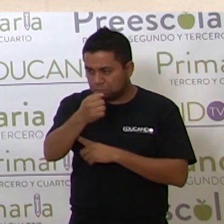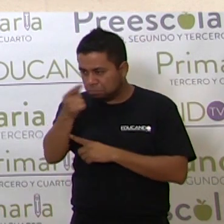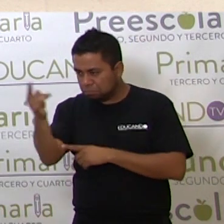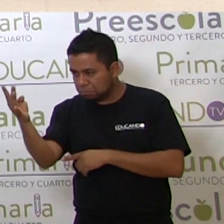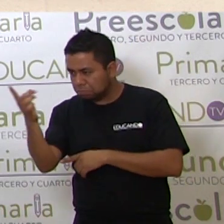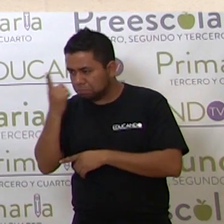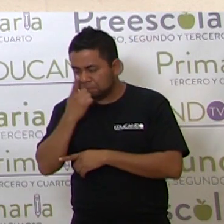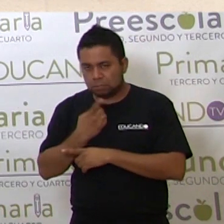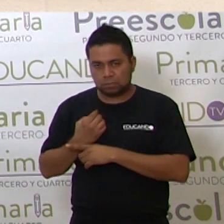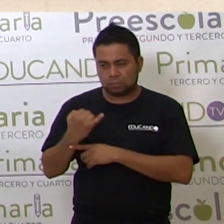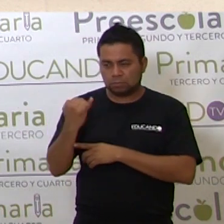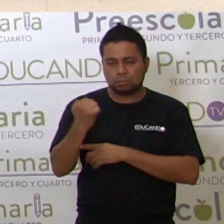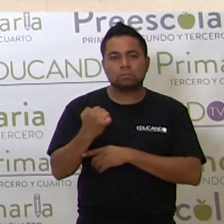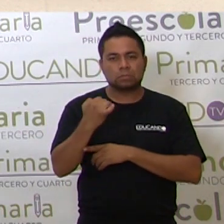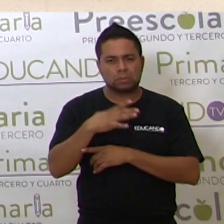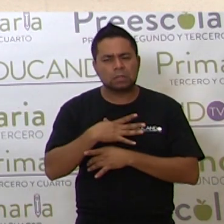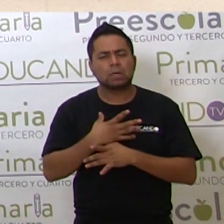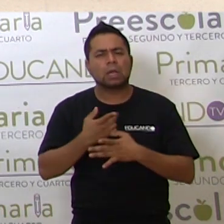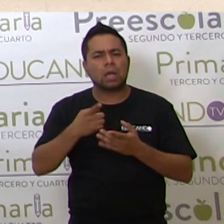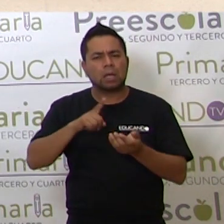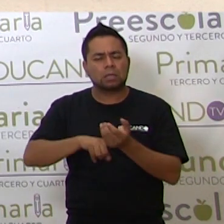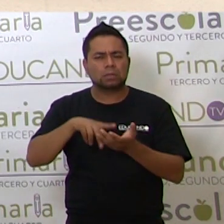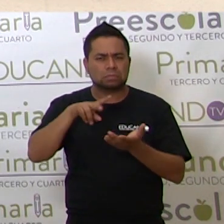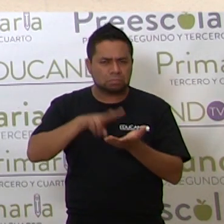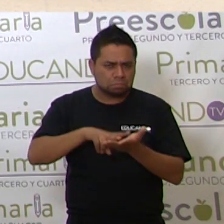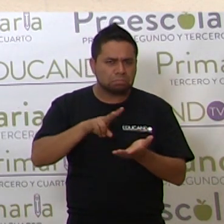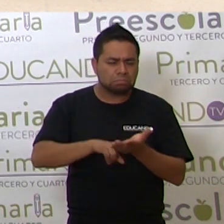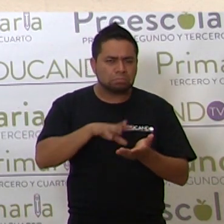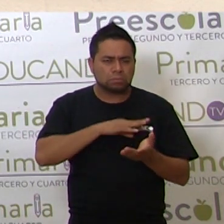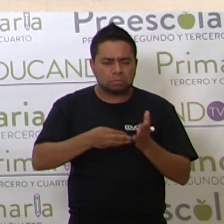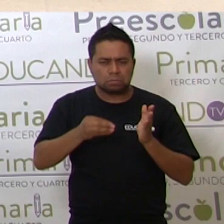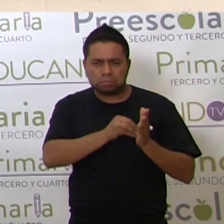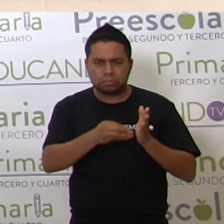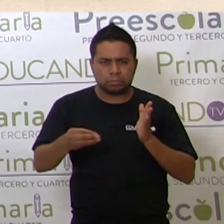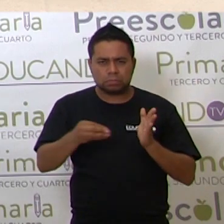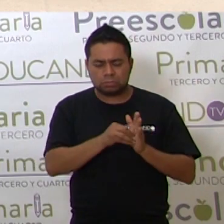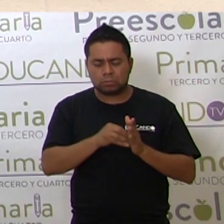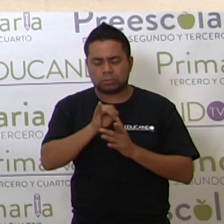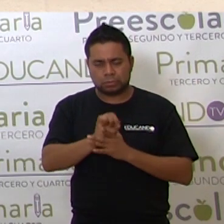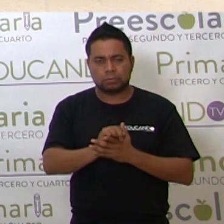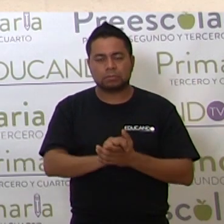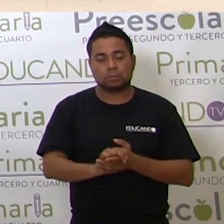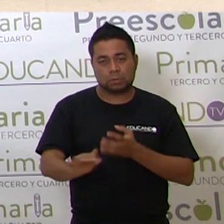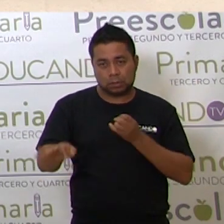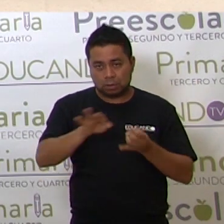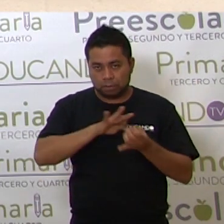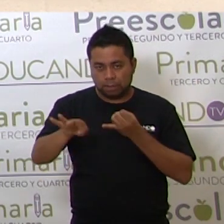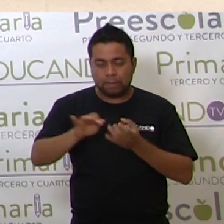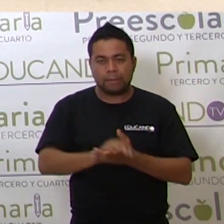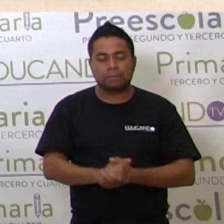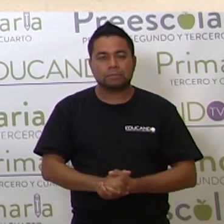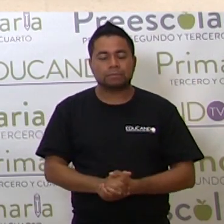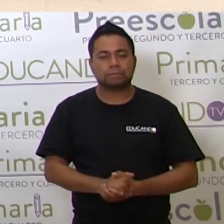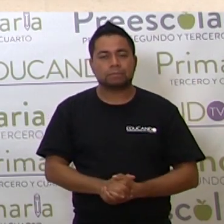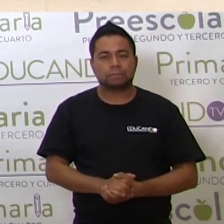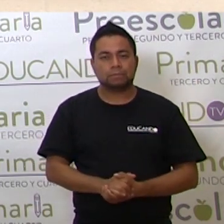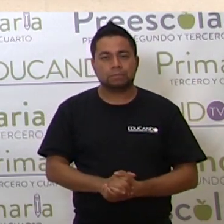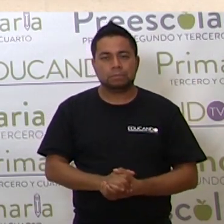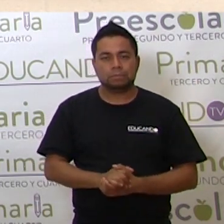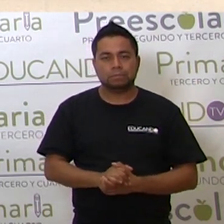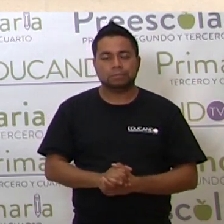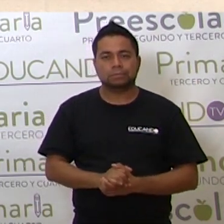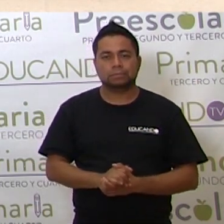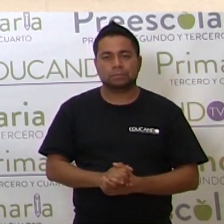que si se fomentan determinados valores a través de estos medios y por último te gustaría ver programas que